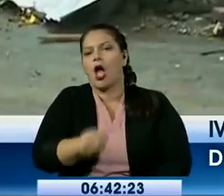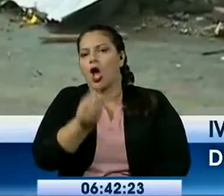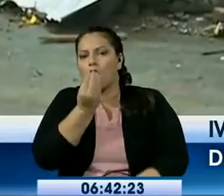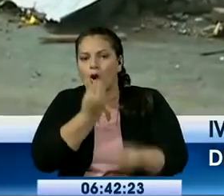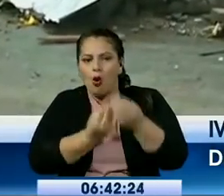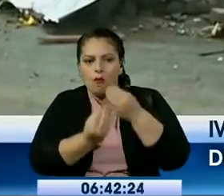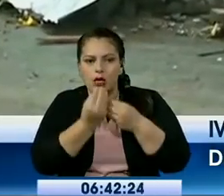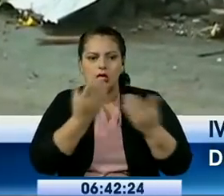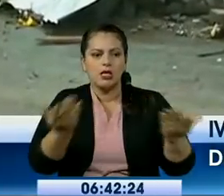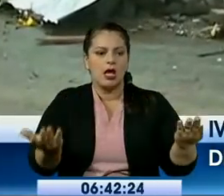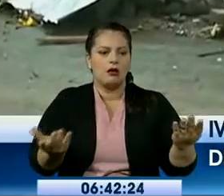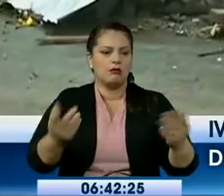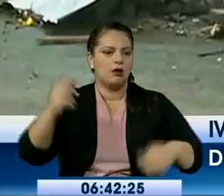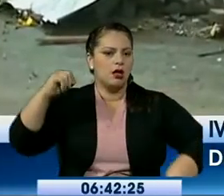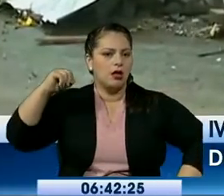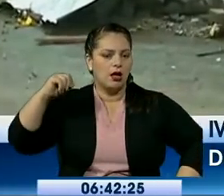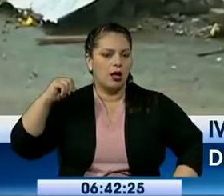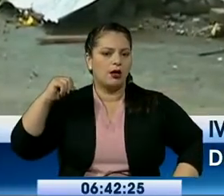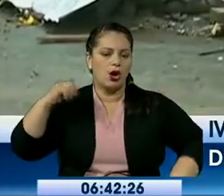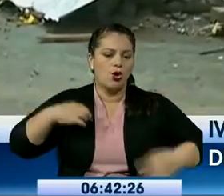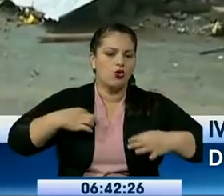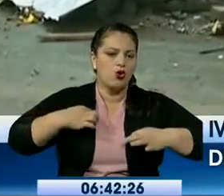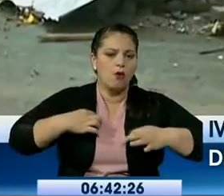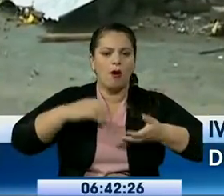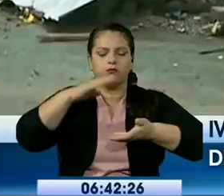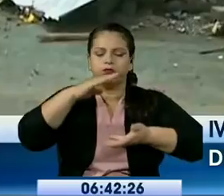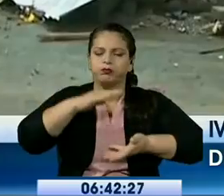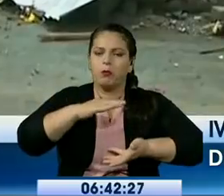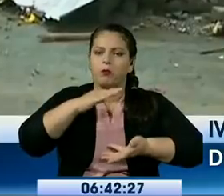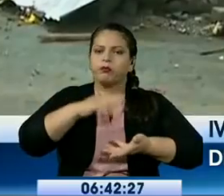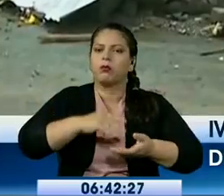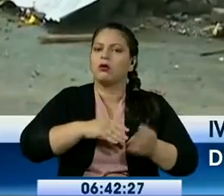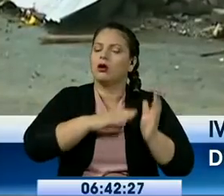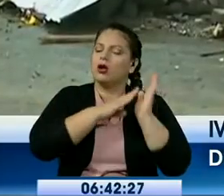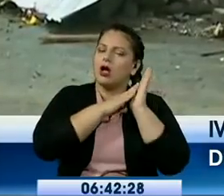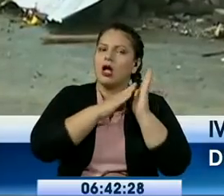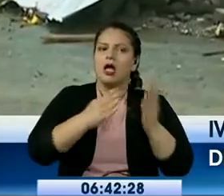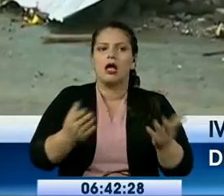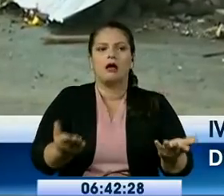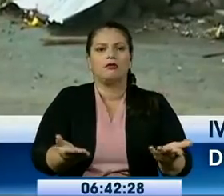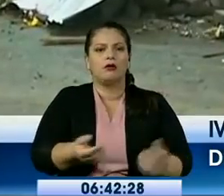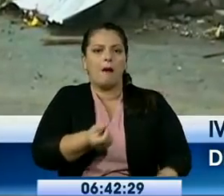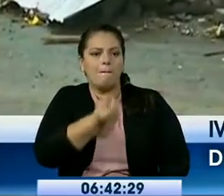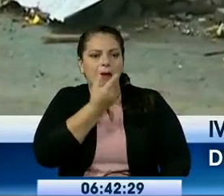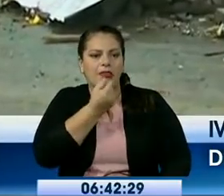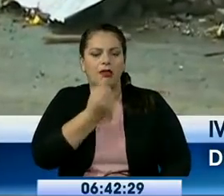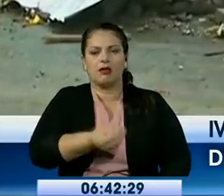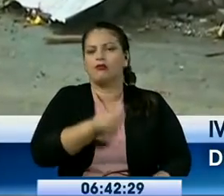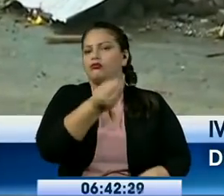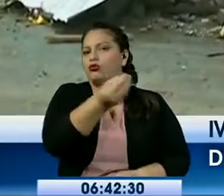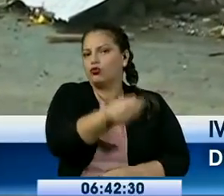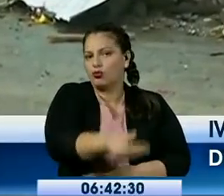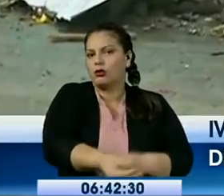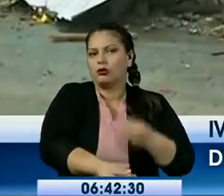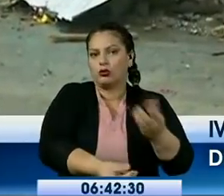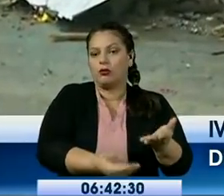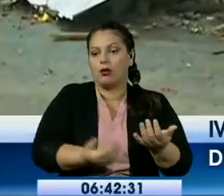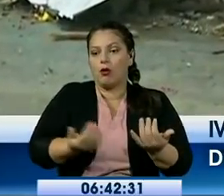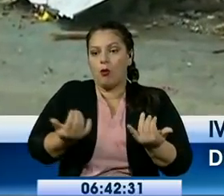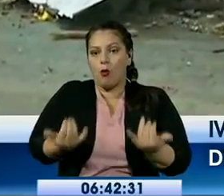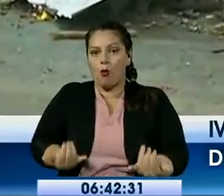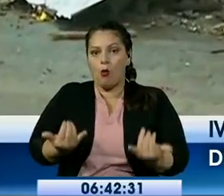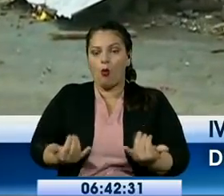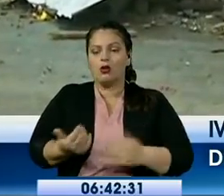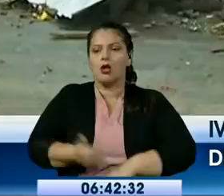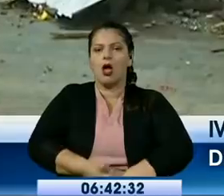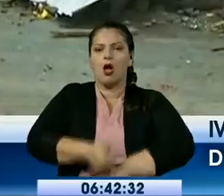definan qué es lo que va a hacer con estas edificaciones de lo que se conoce en primera instancia. Están realizando una evaluación para ver si son